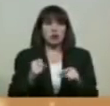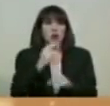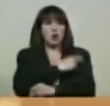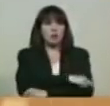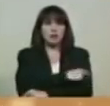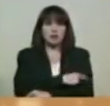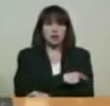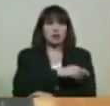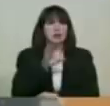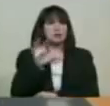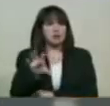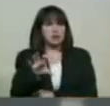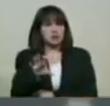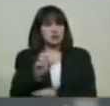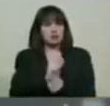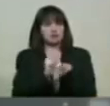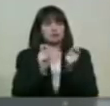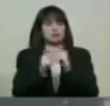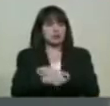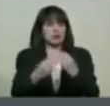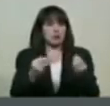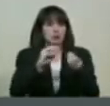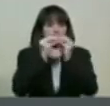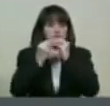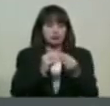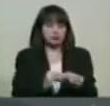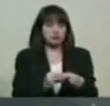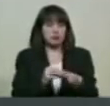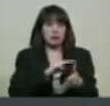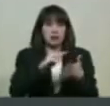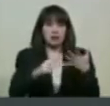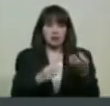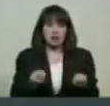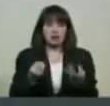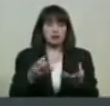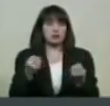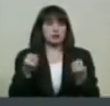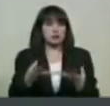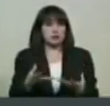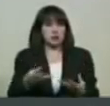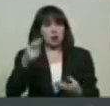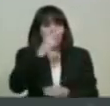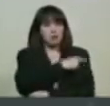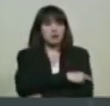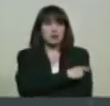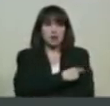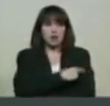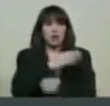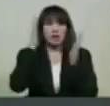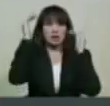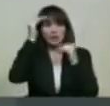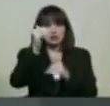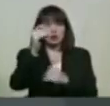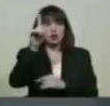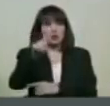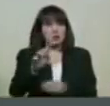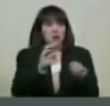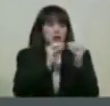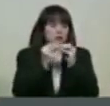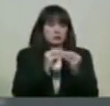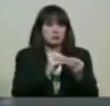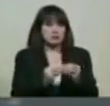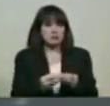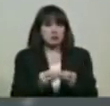país, para la rehabilitación y equipamiento de los hospitales, para la atención y reparación de los